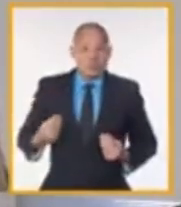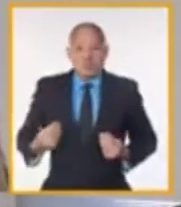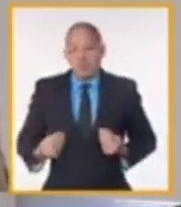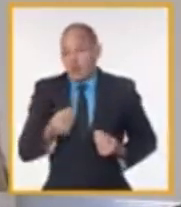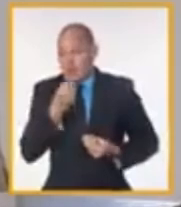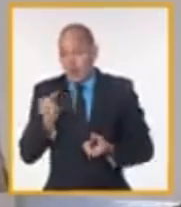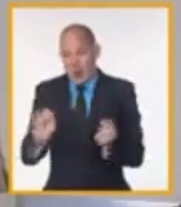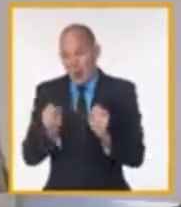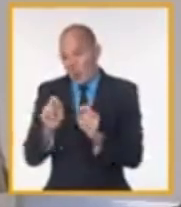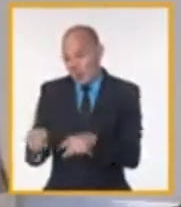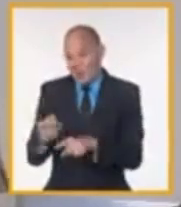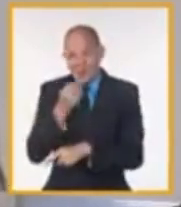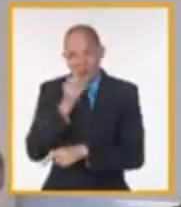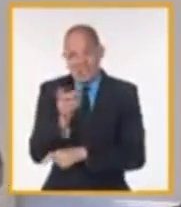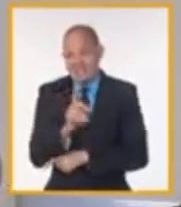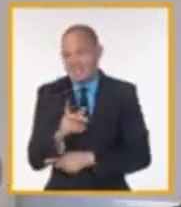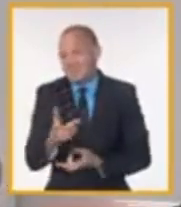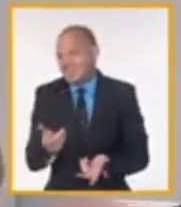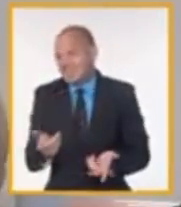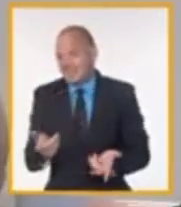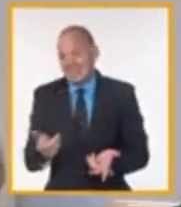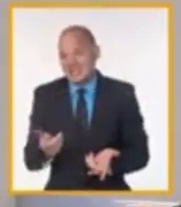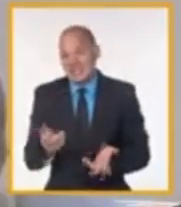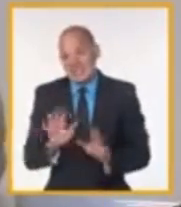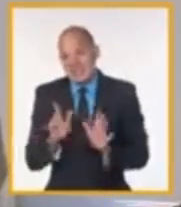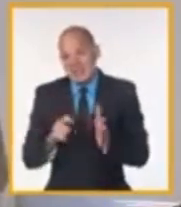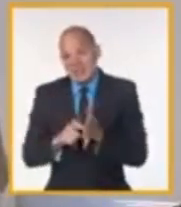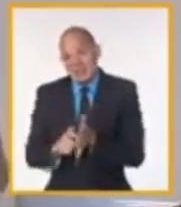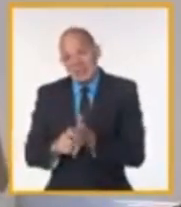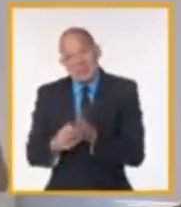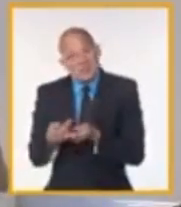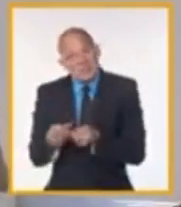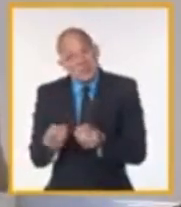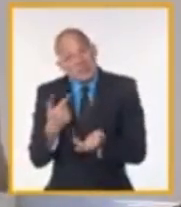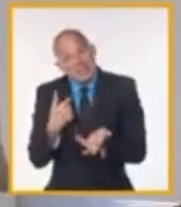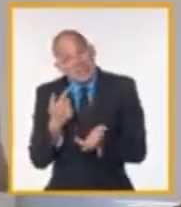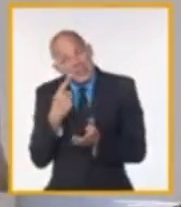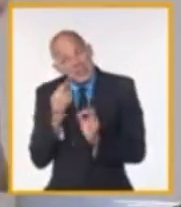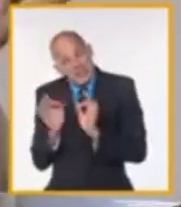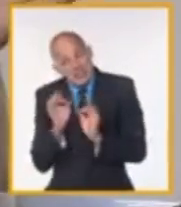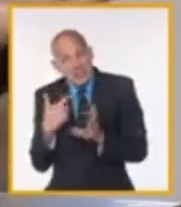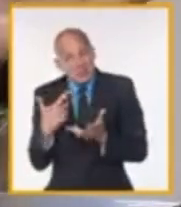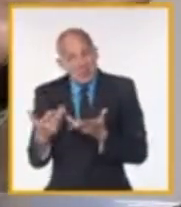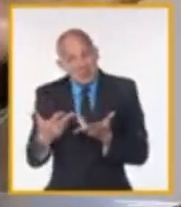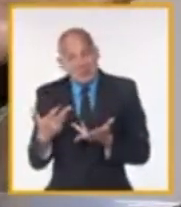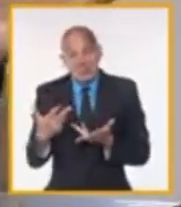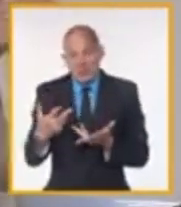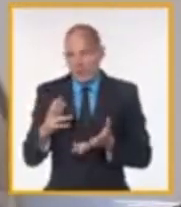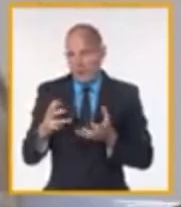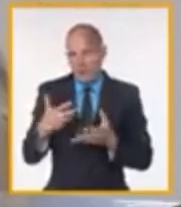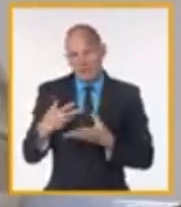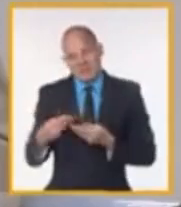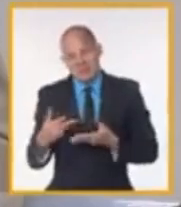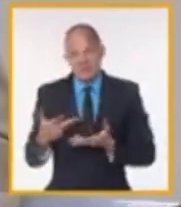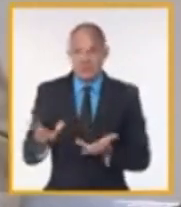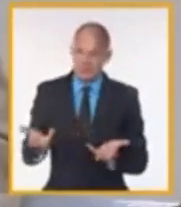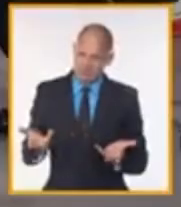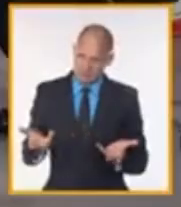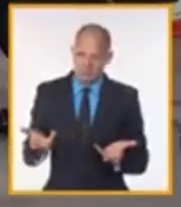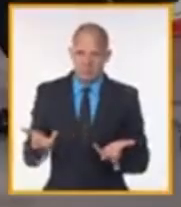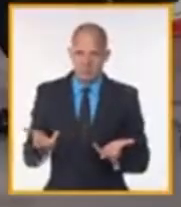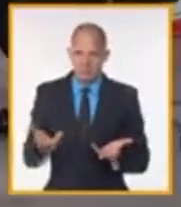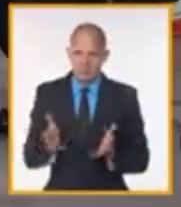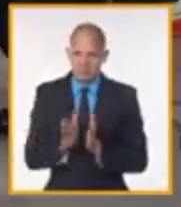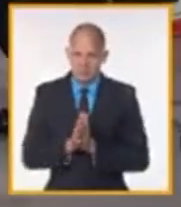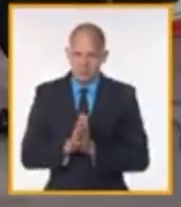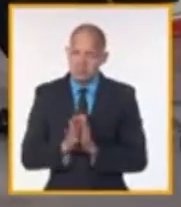control sobre algo donde lo único que está haciendo es dejar que Israel haga yce me